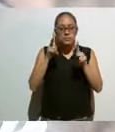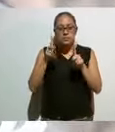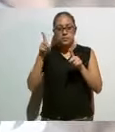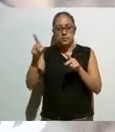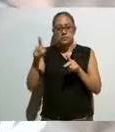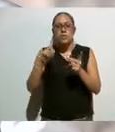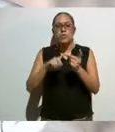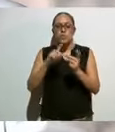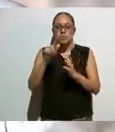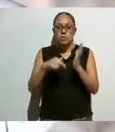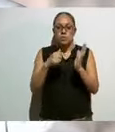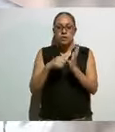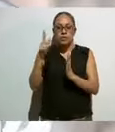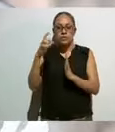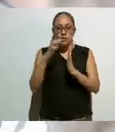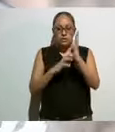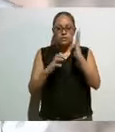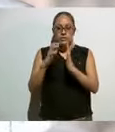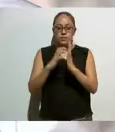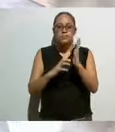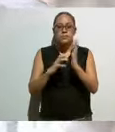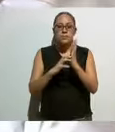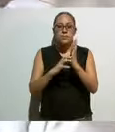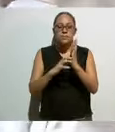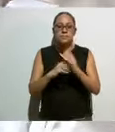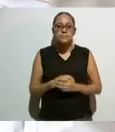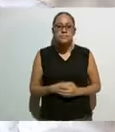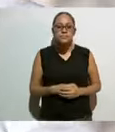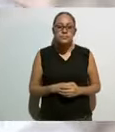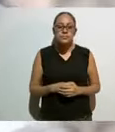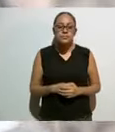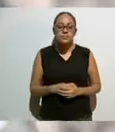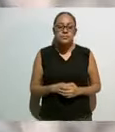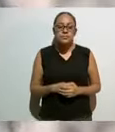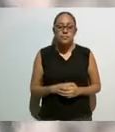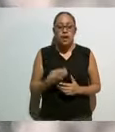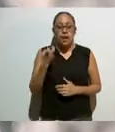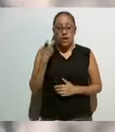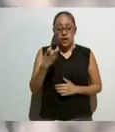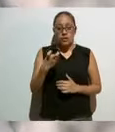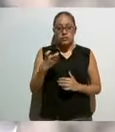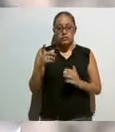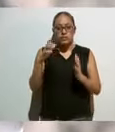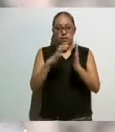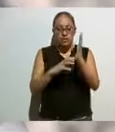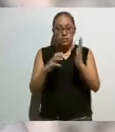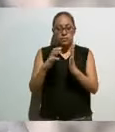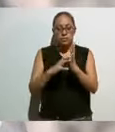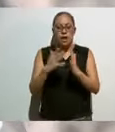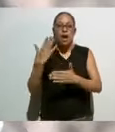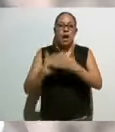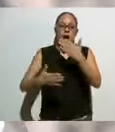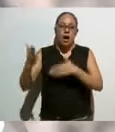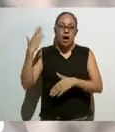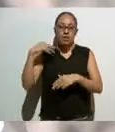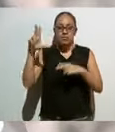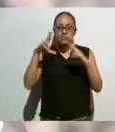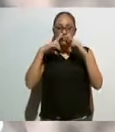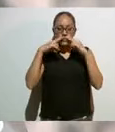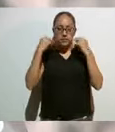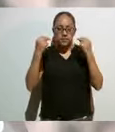Tlaltizapán, donde tuvo su cuartel principal Emiliano Zapata,